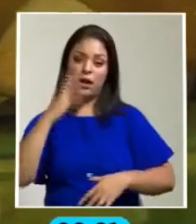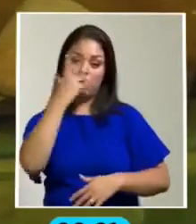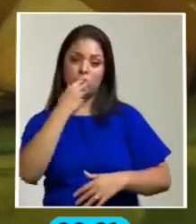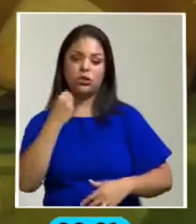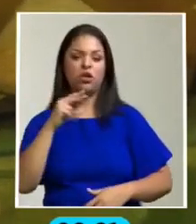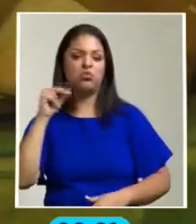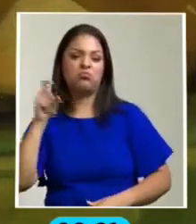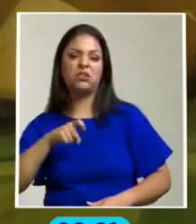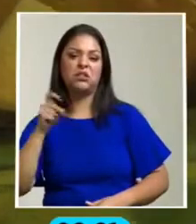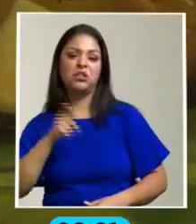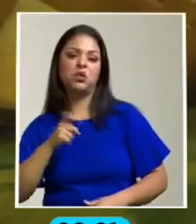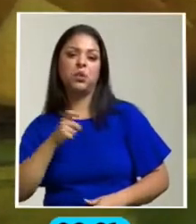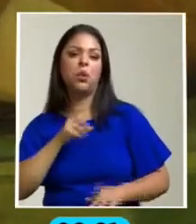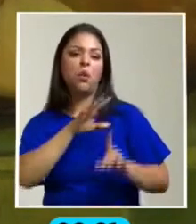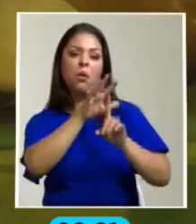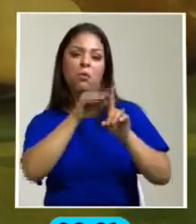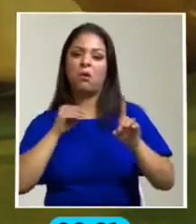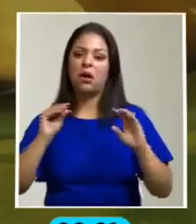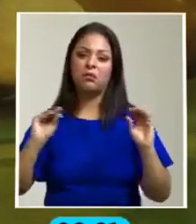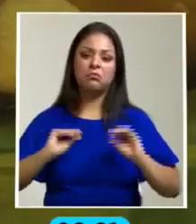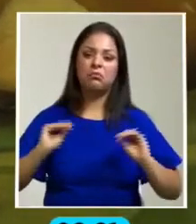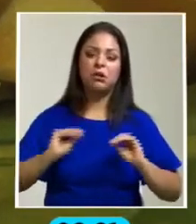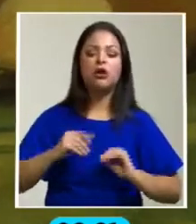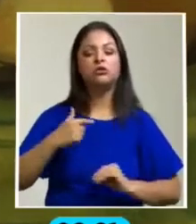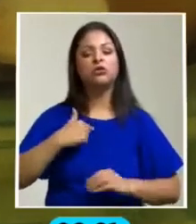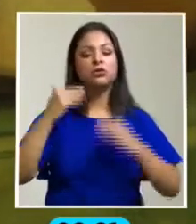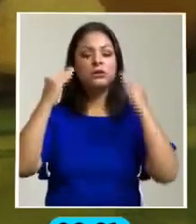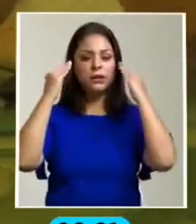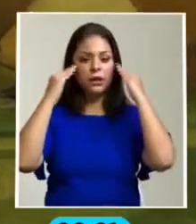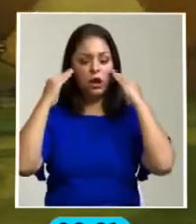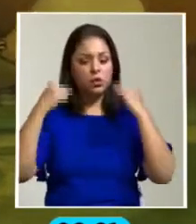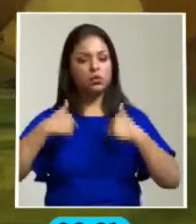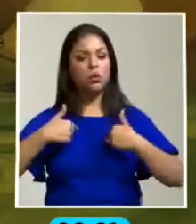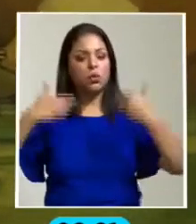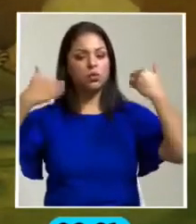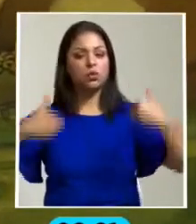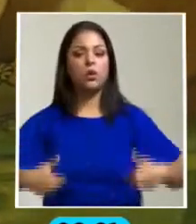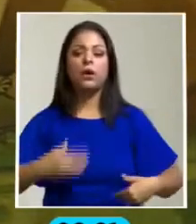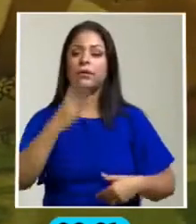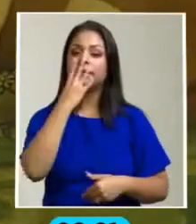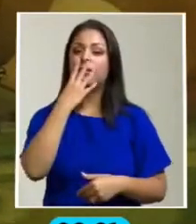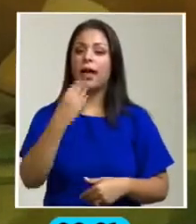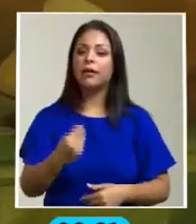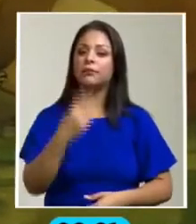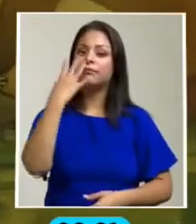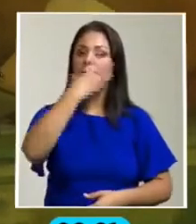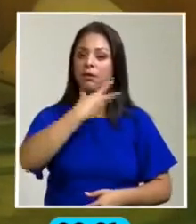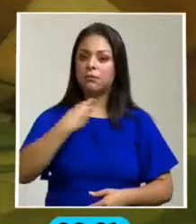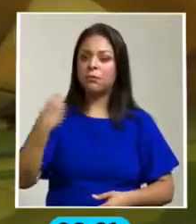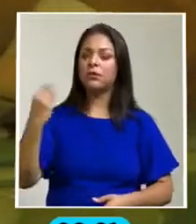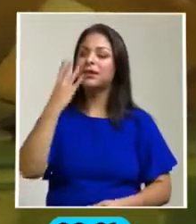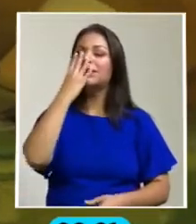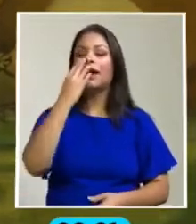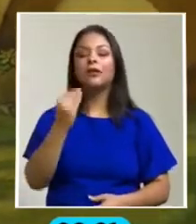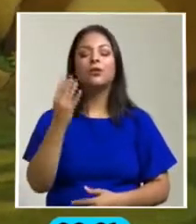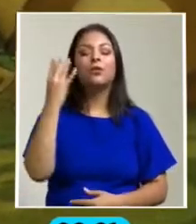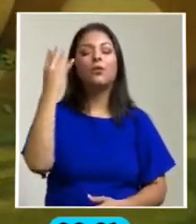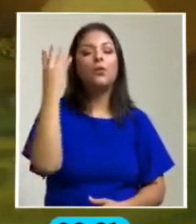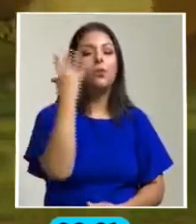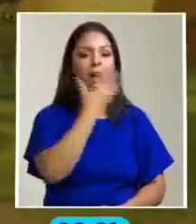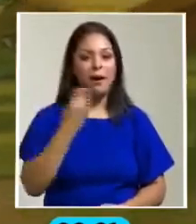parecerme a nadie, porque sé lo que soy, una Danta hermosa y una Danta